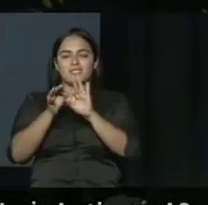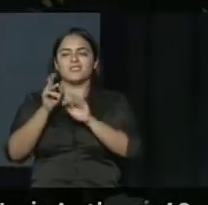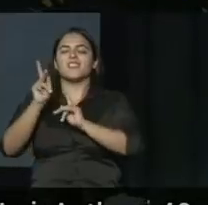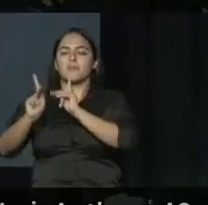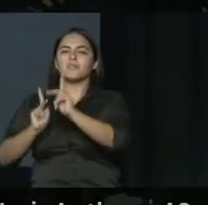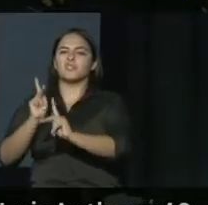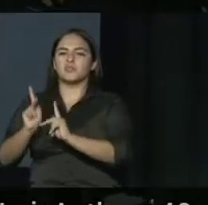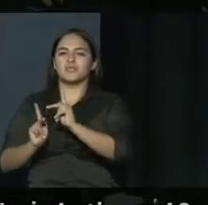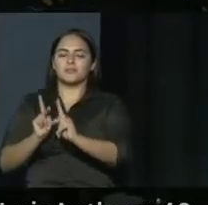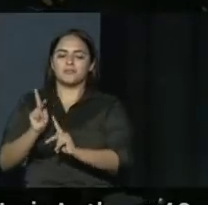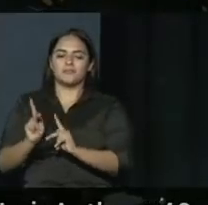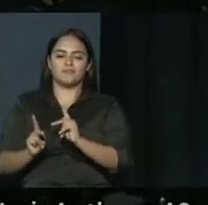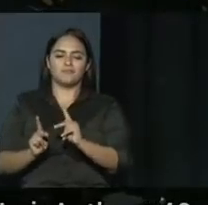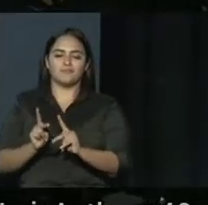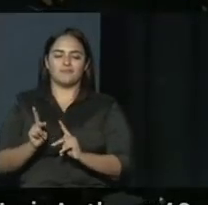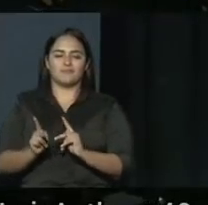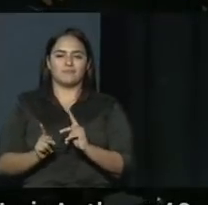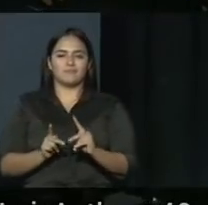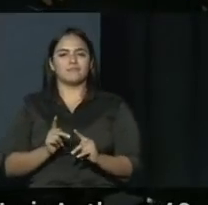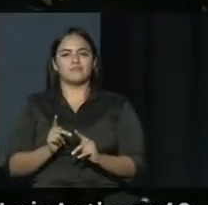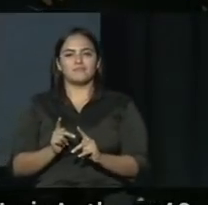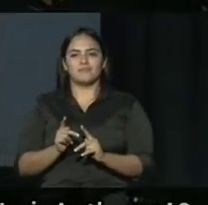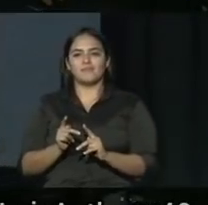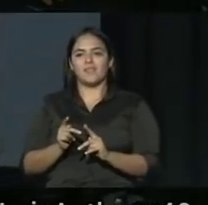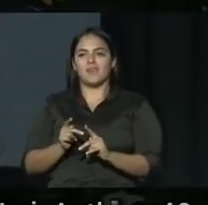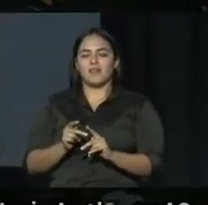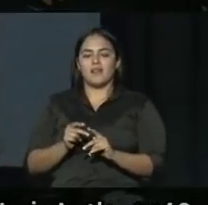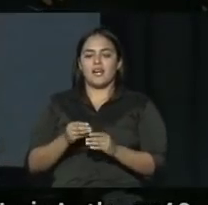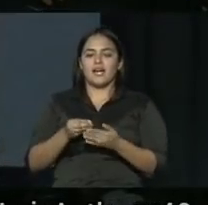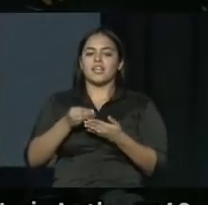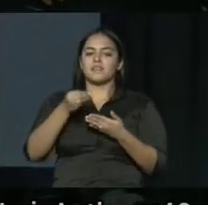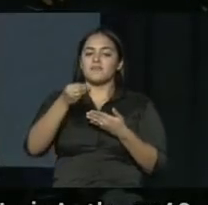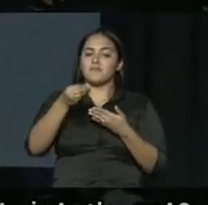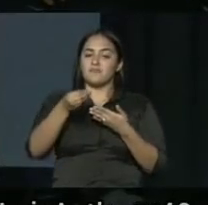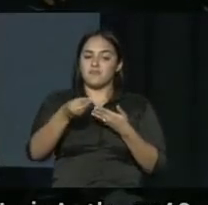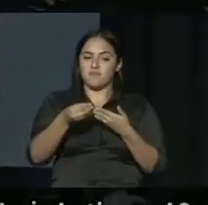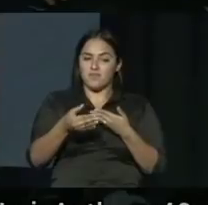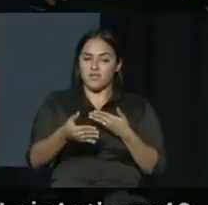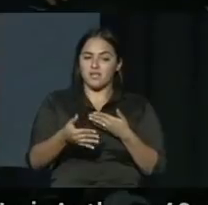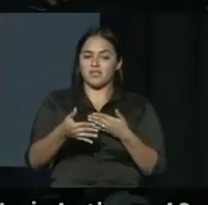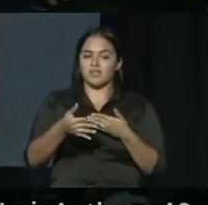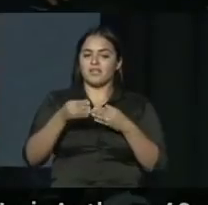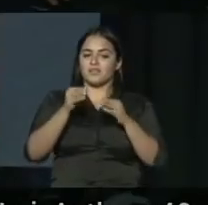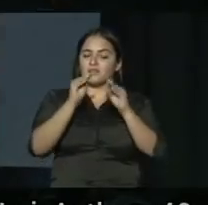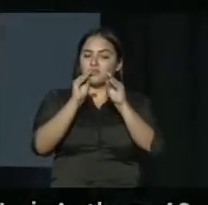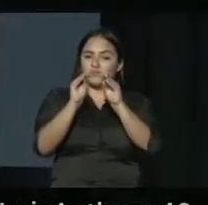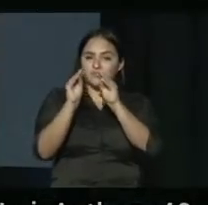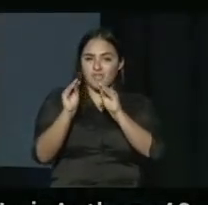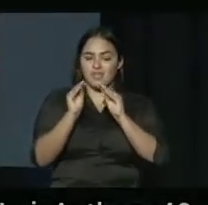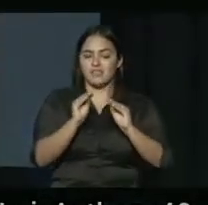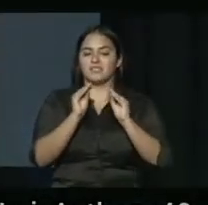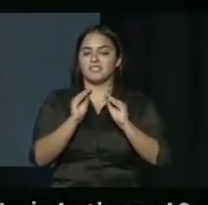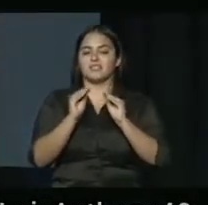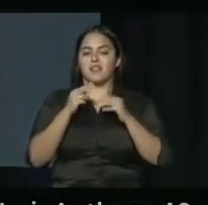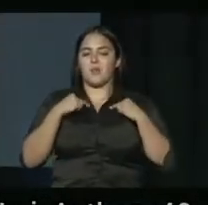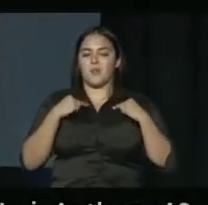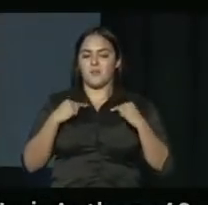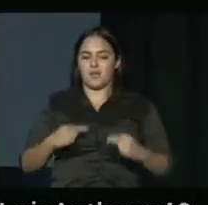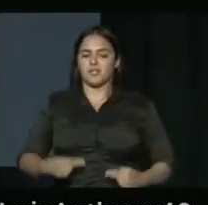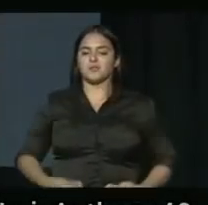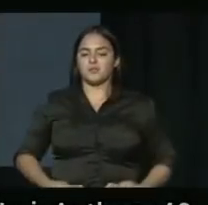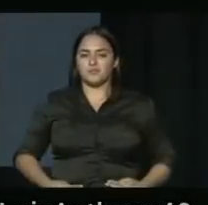gente. Por eso hay que invertir en capacitar nuestro capital humano. Donde